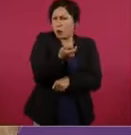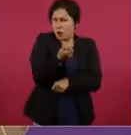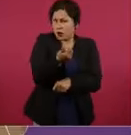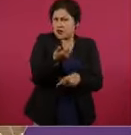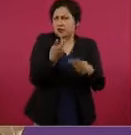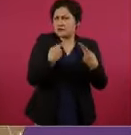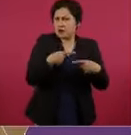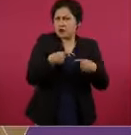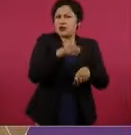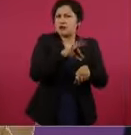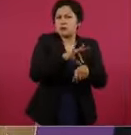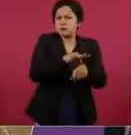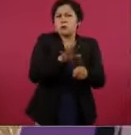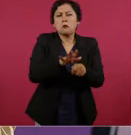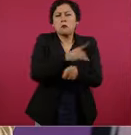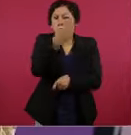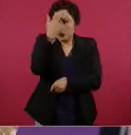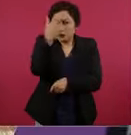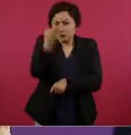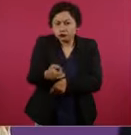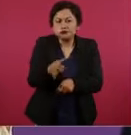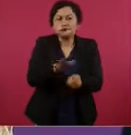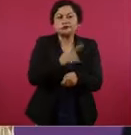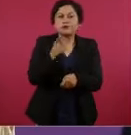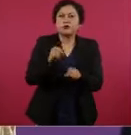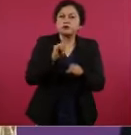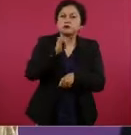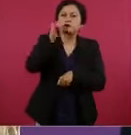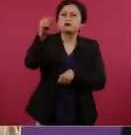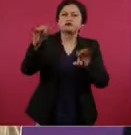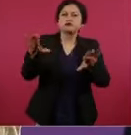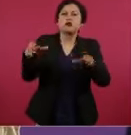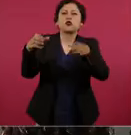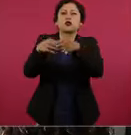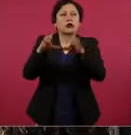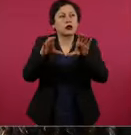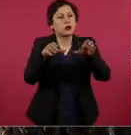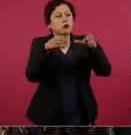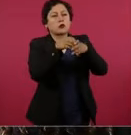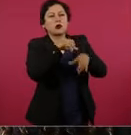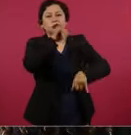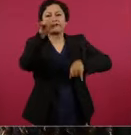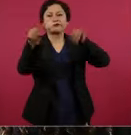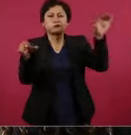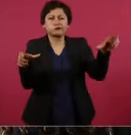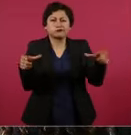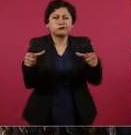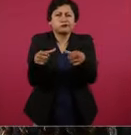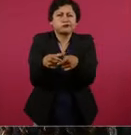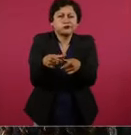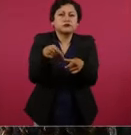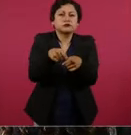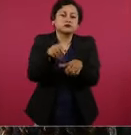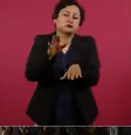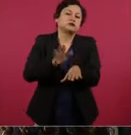hospitales básicos, comunitarios, hospitales integrales, fundamentalmente en zonas rurales o de